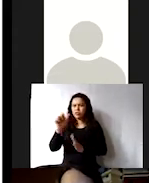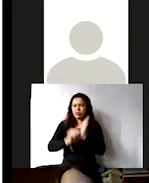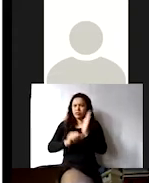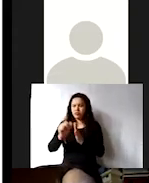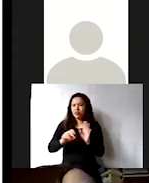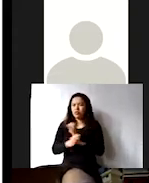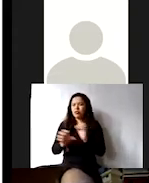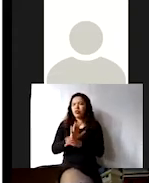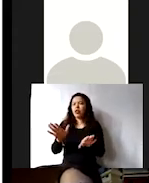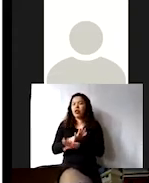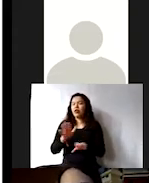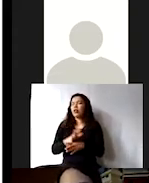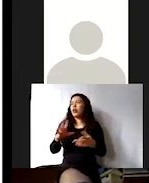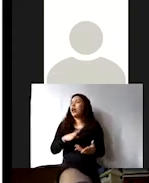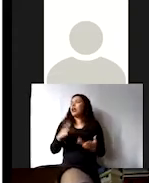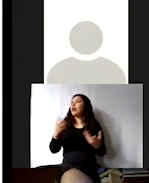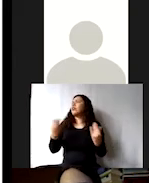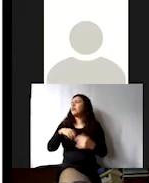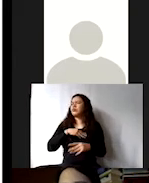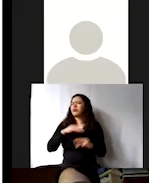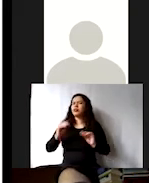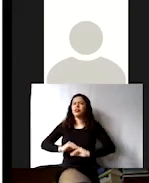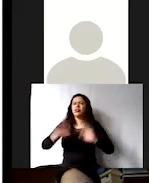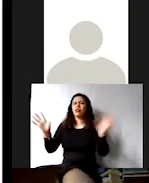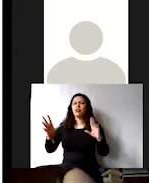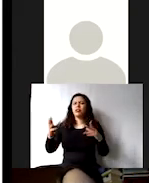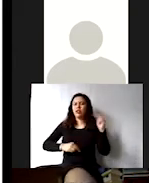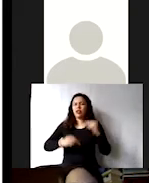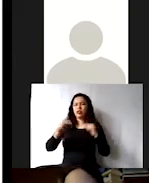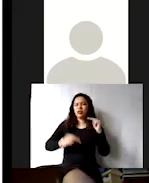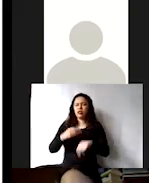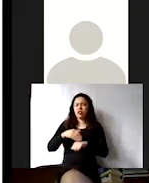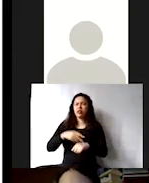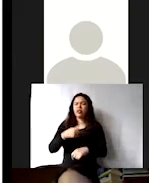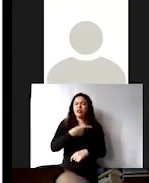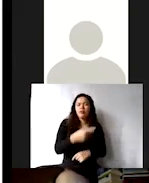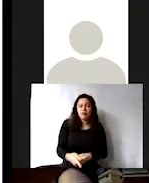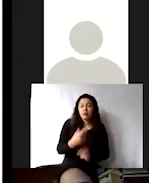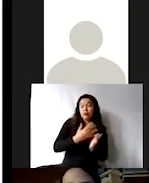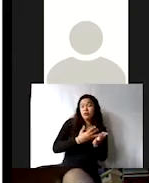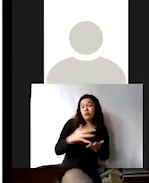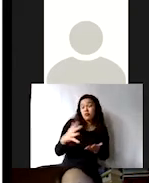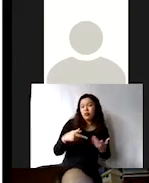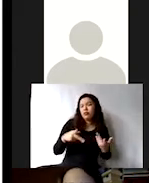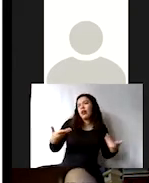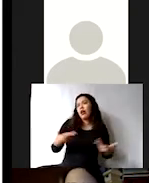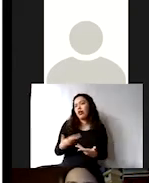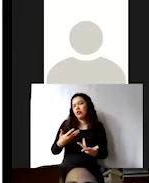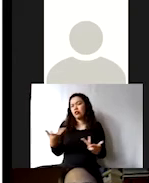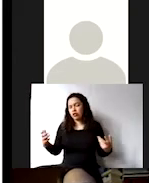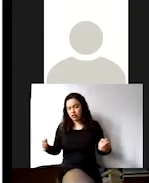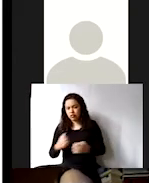Pudiésemos haber tenido muy claro cuál era la cifra de la pobreza extrema, pero pues se viene una pandemia, una recesión